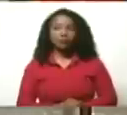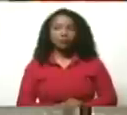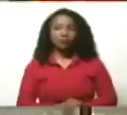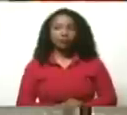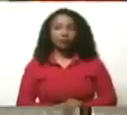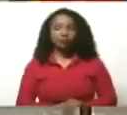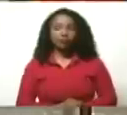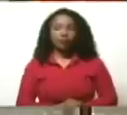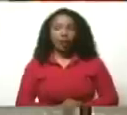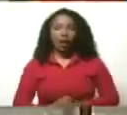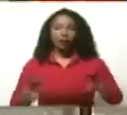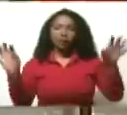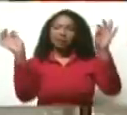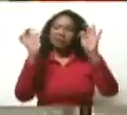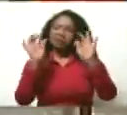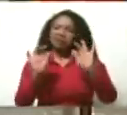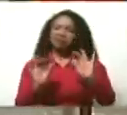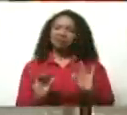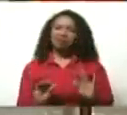de manera